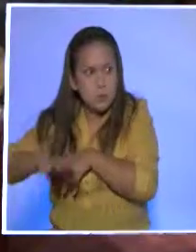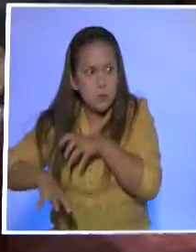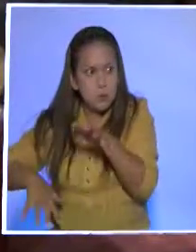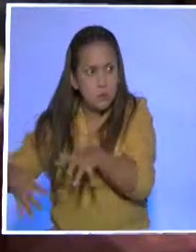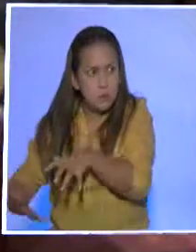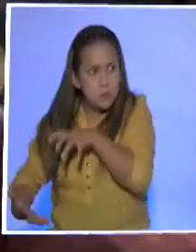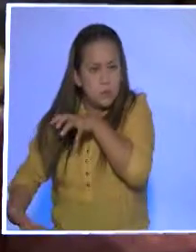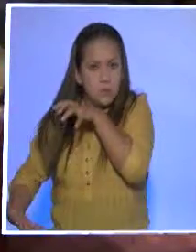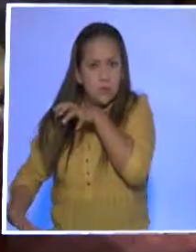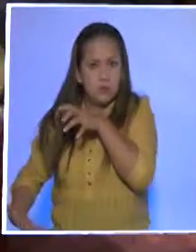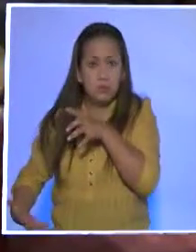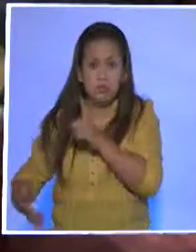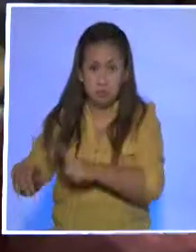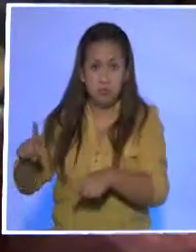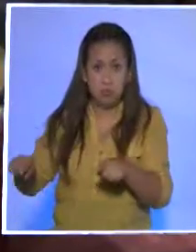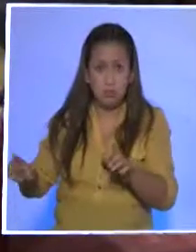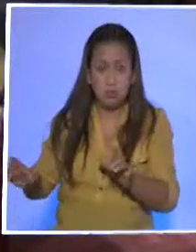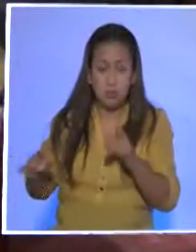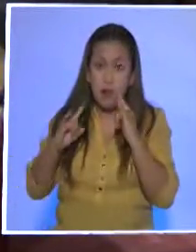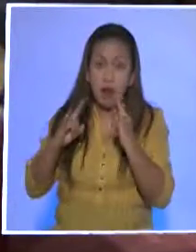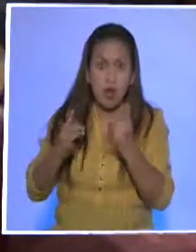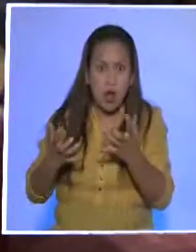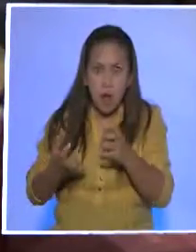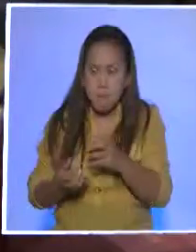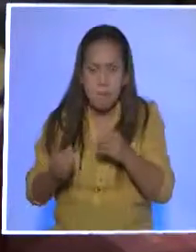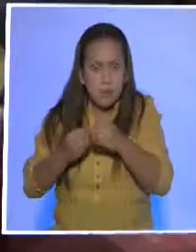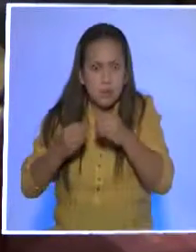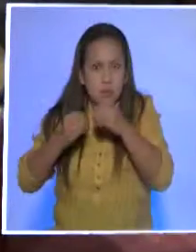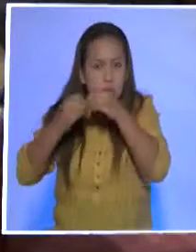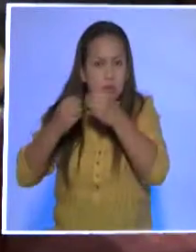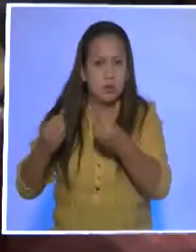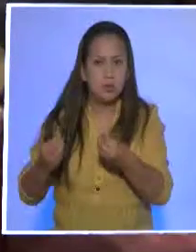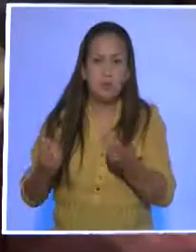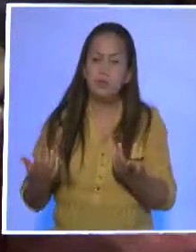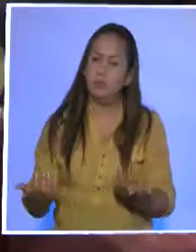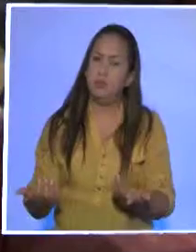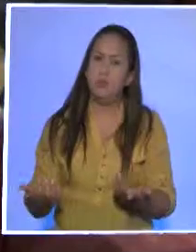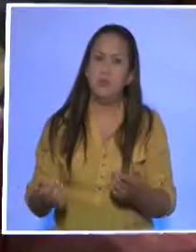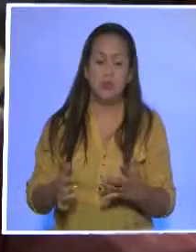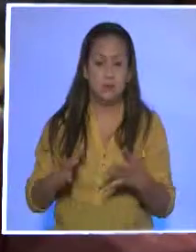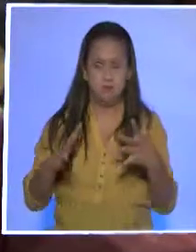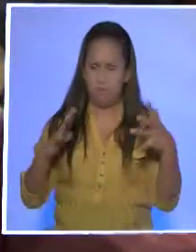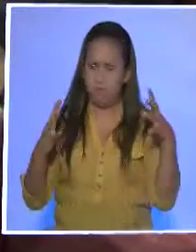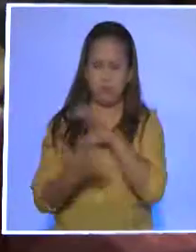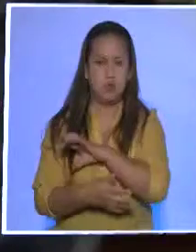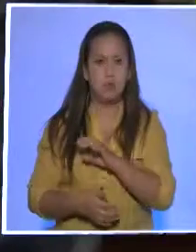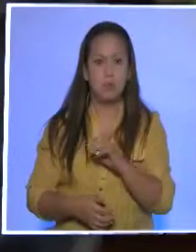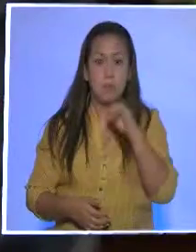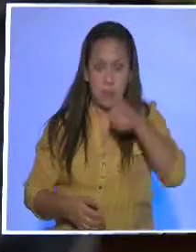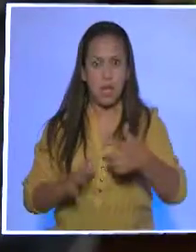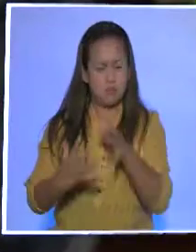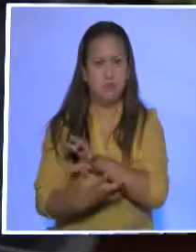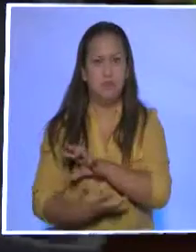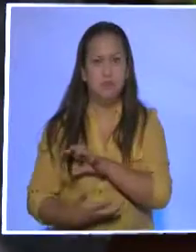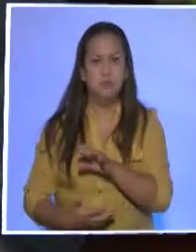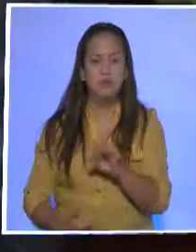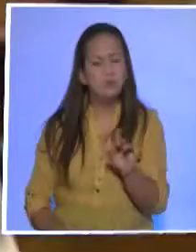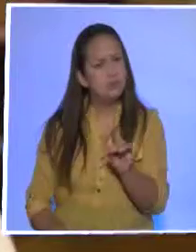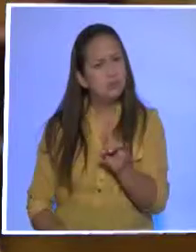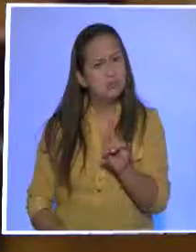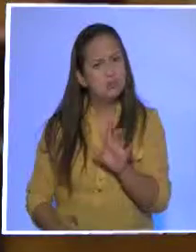importantes y los cambios no se producen de llegar a esto exacto entonces también estamos